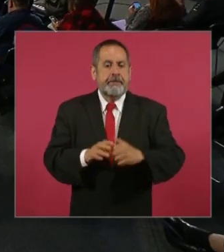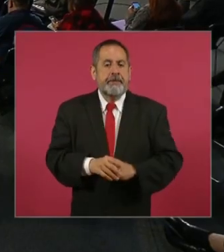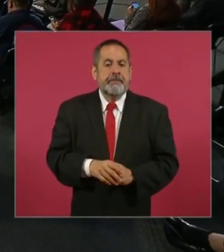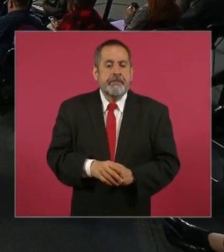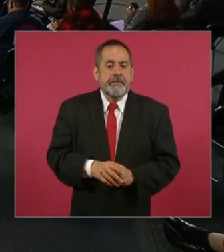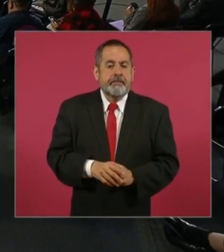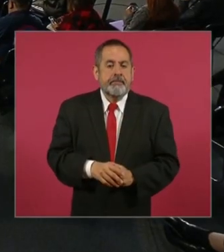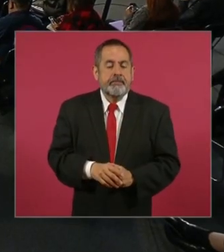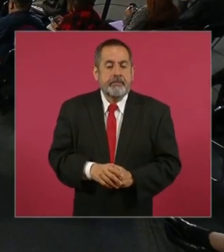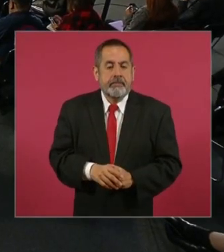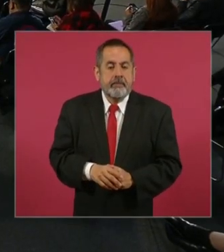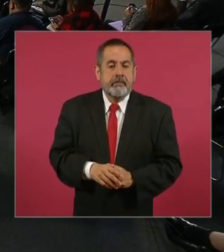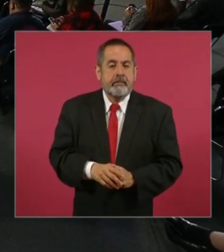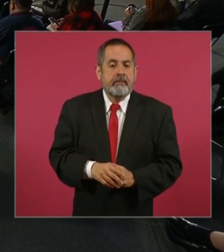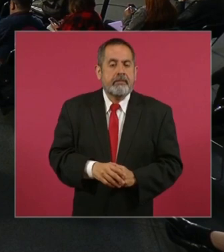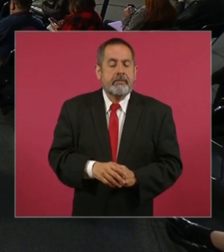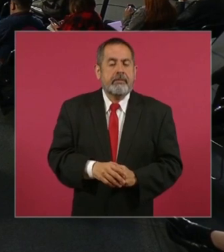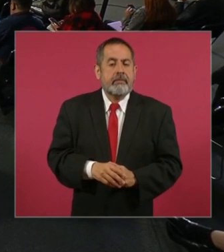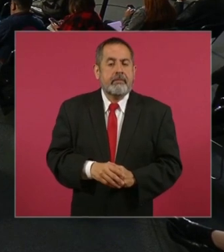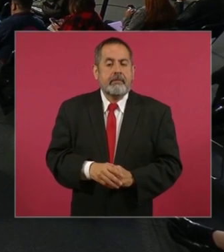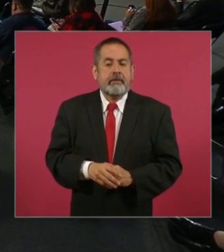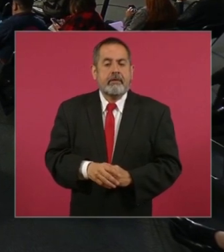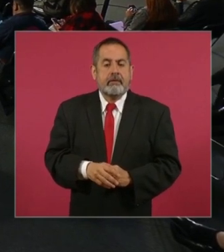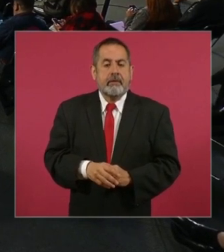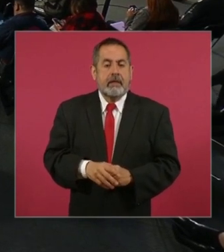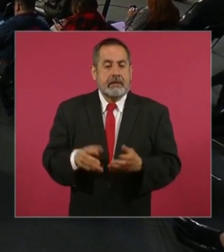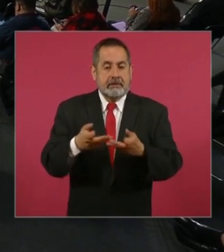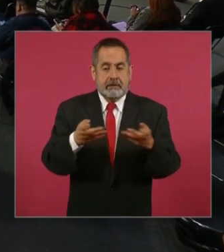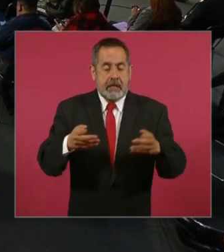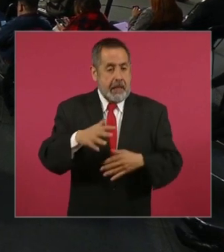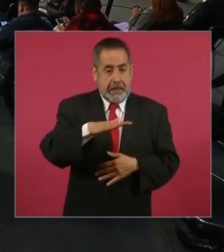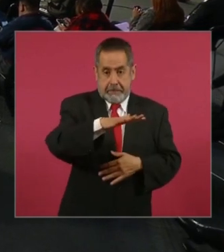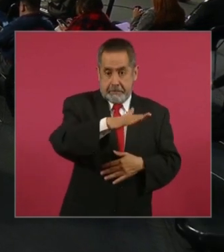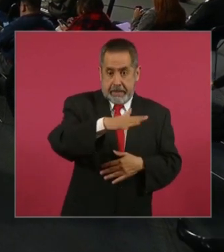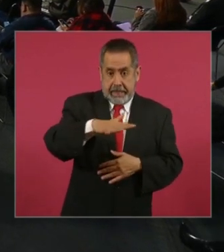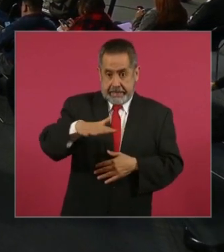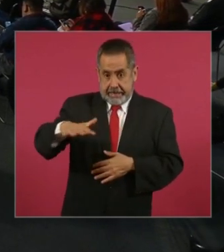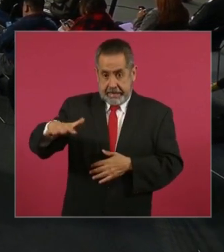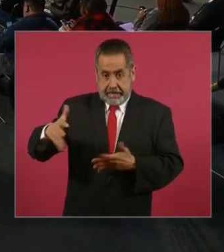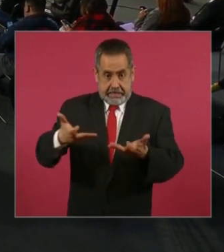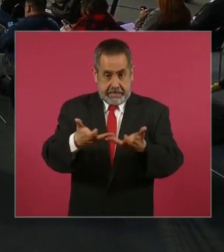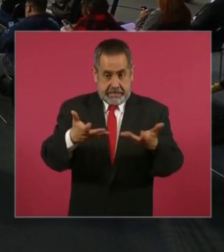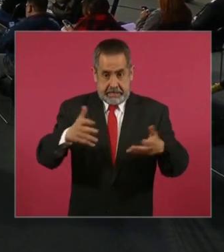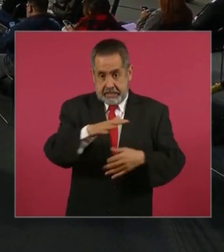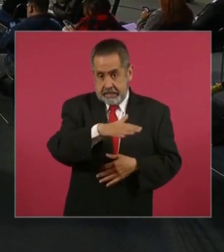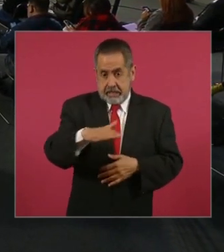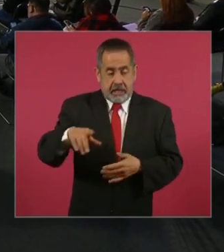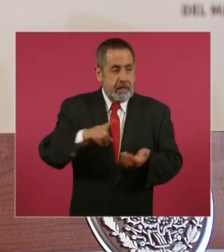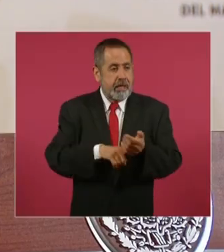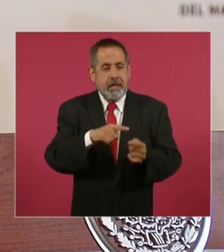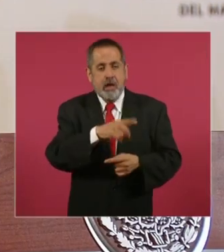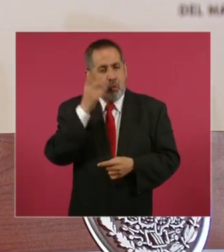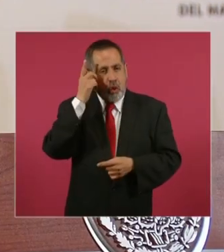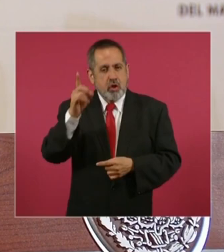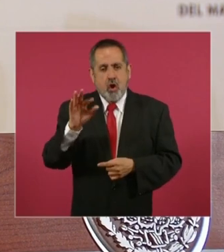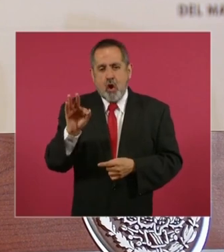Todas las tierras, en playas sobre todo, del Fonatur,